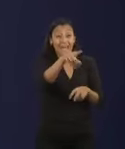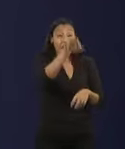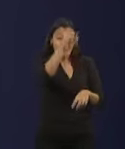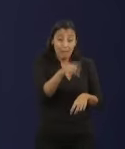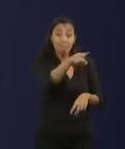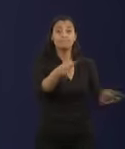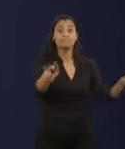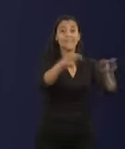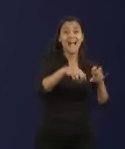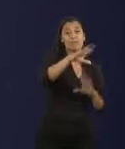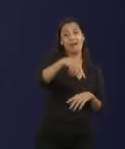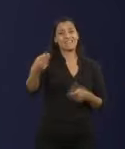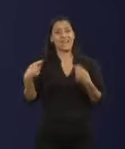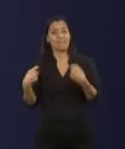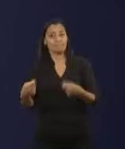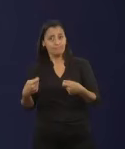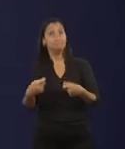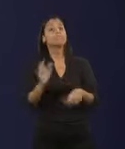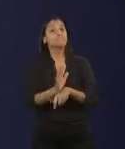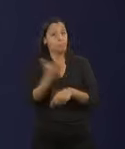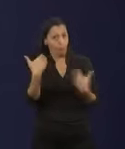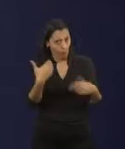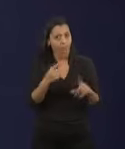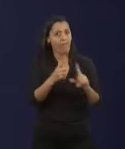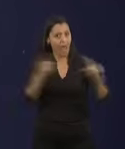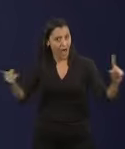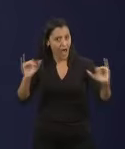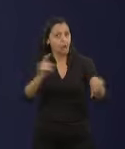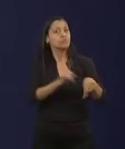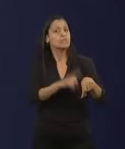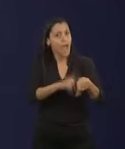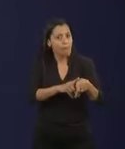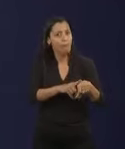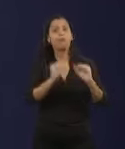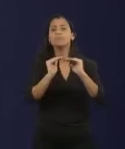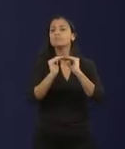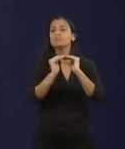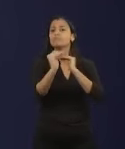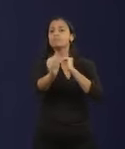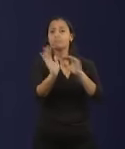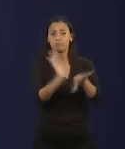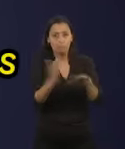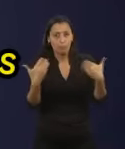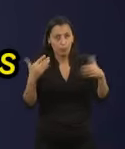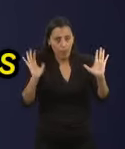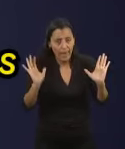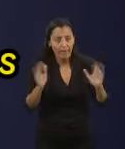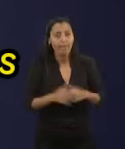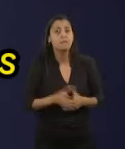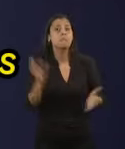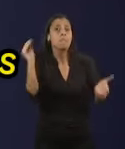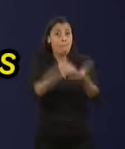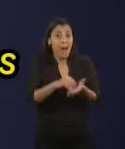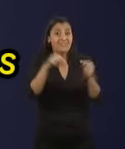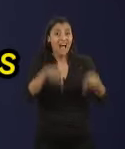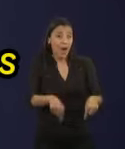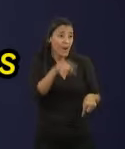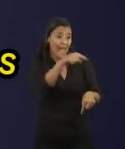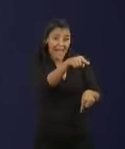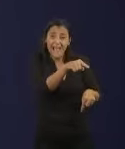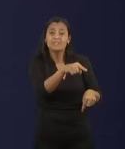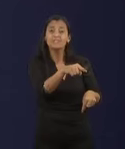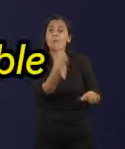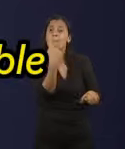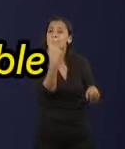puntual efectivamente no no solo que es sostenible sino que es el inicio esto de lo que estamos